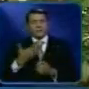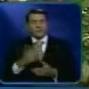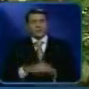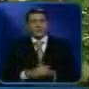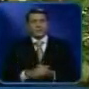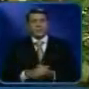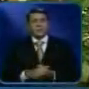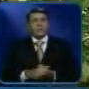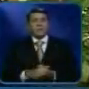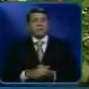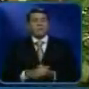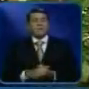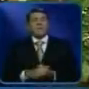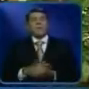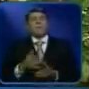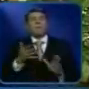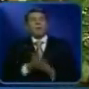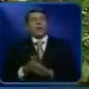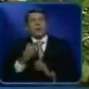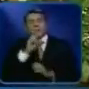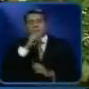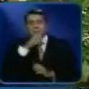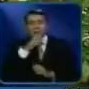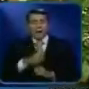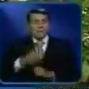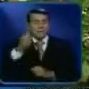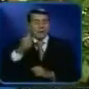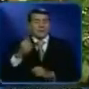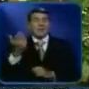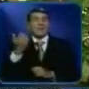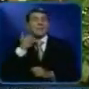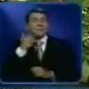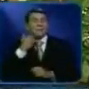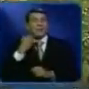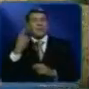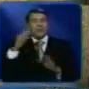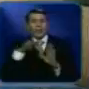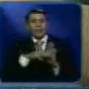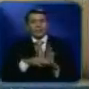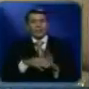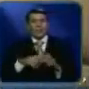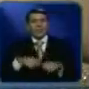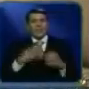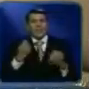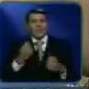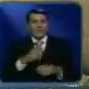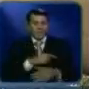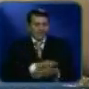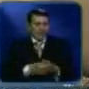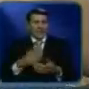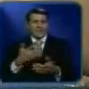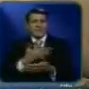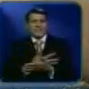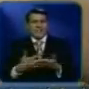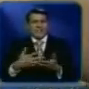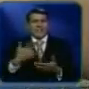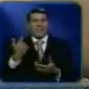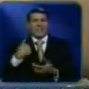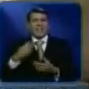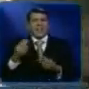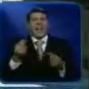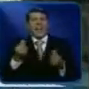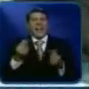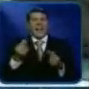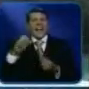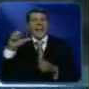Básicamente tiene que ver con el envejecimiento cerebral y con enfermedades que condicionan deterioro de las arterias. Por ejemplo, cuando tienes grasas en la